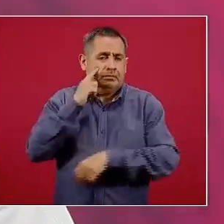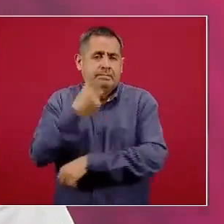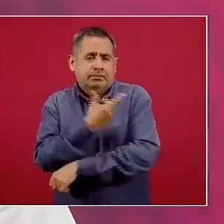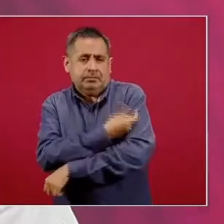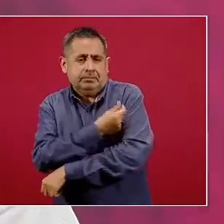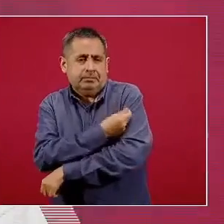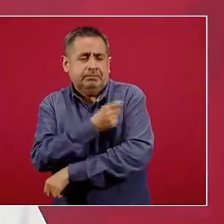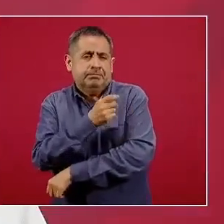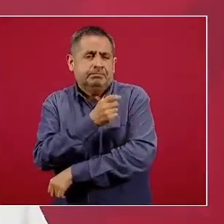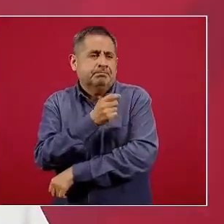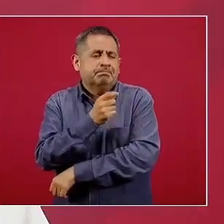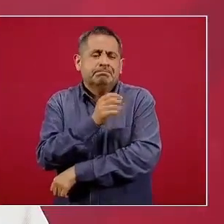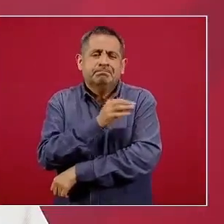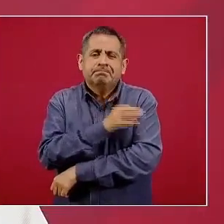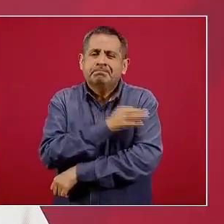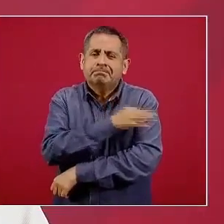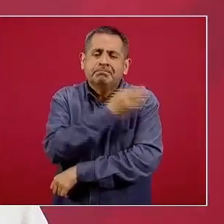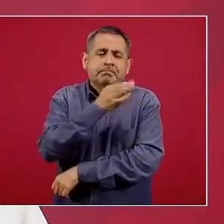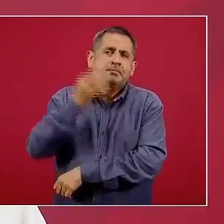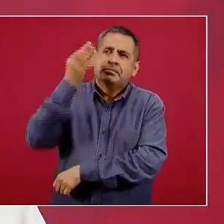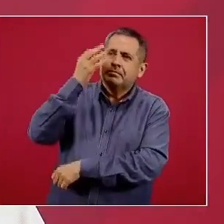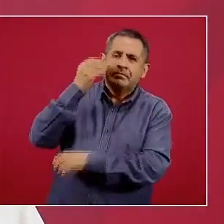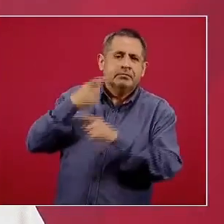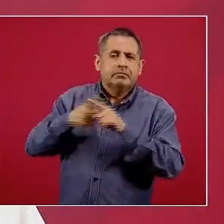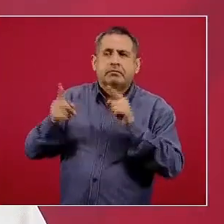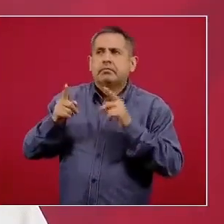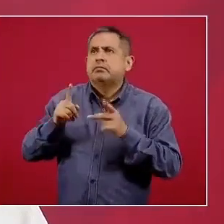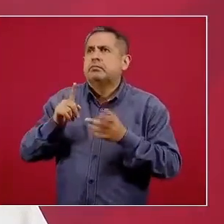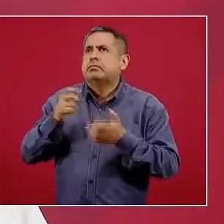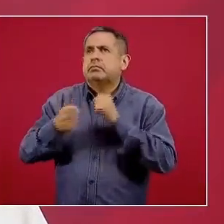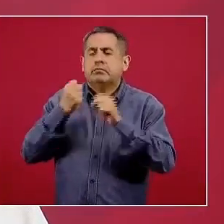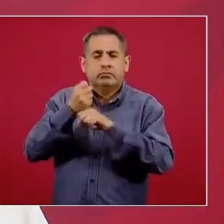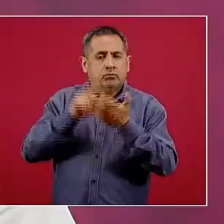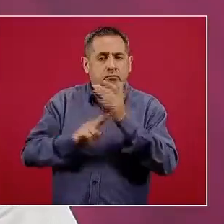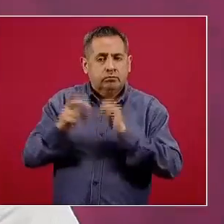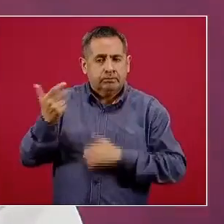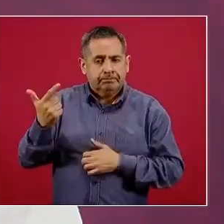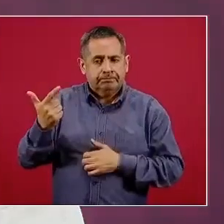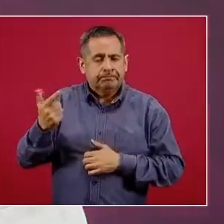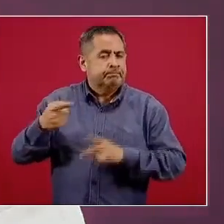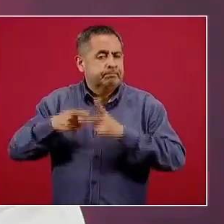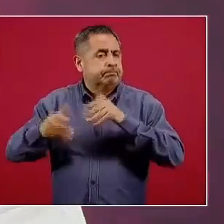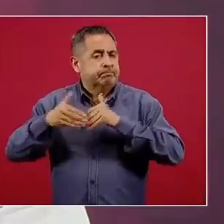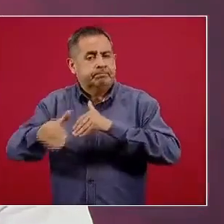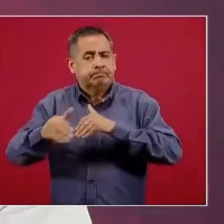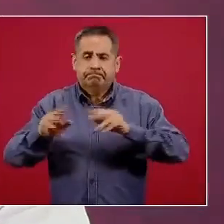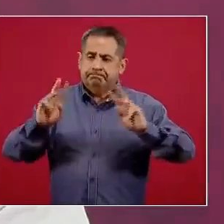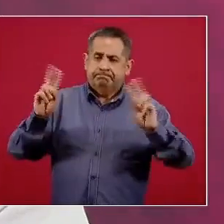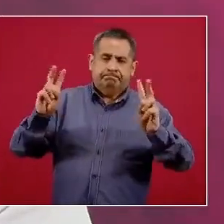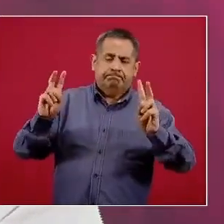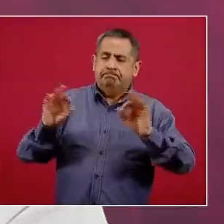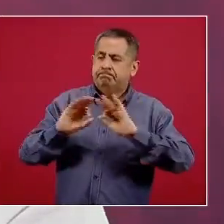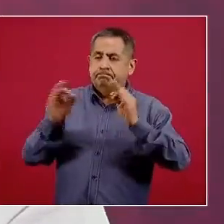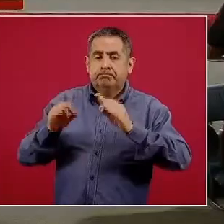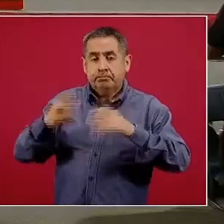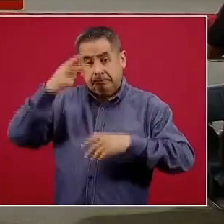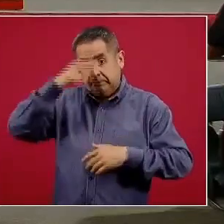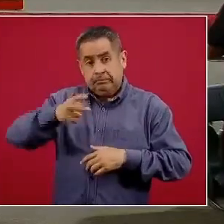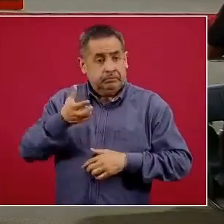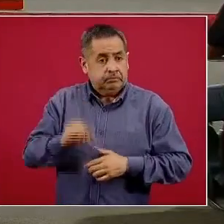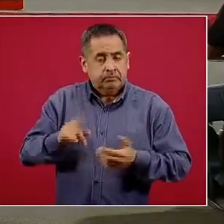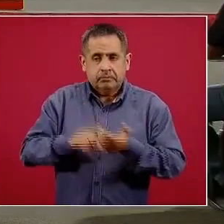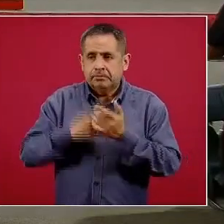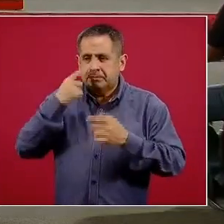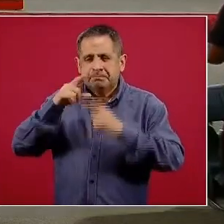vacunación gratuito contra la influenza que se estableció en 2007. El modelo de vacunación de México contra la